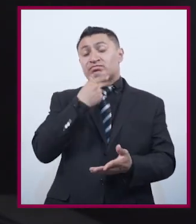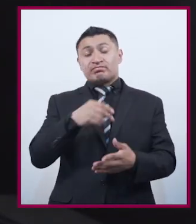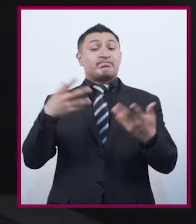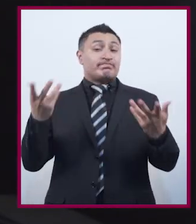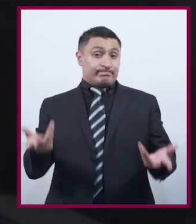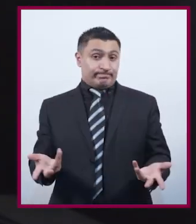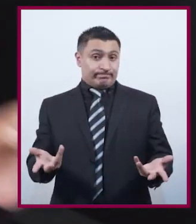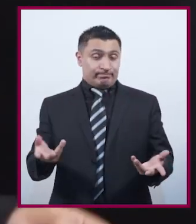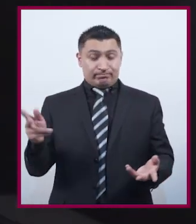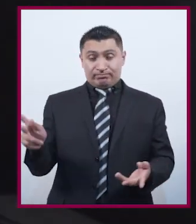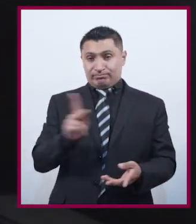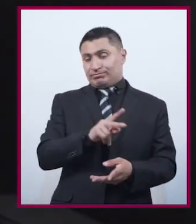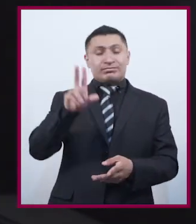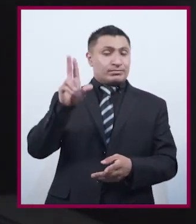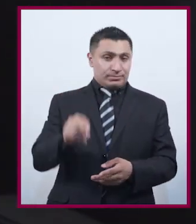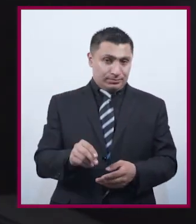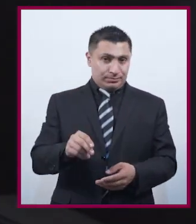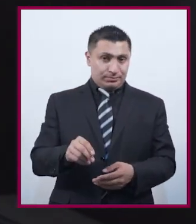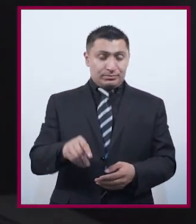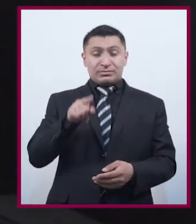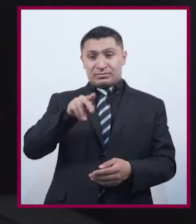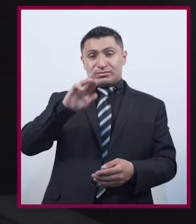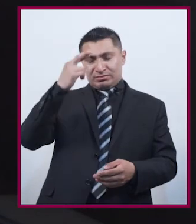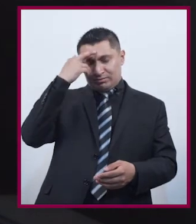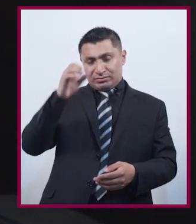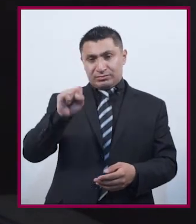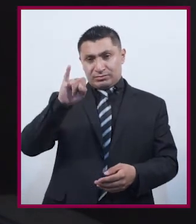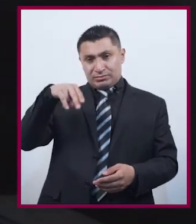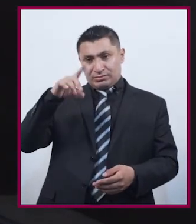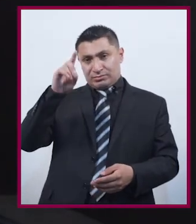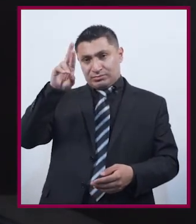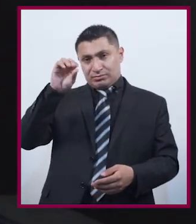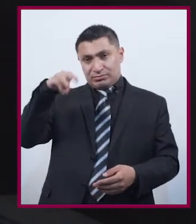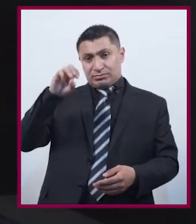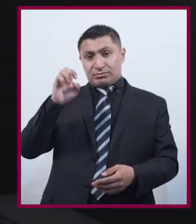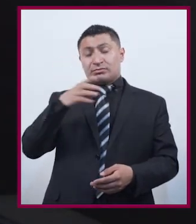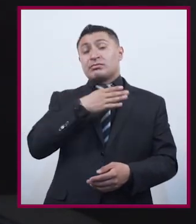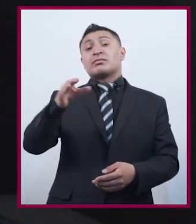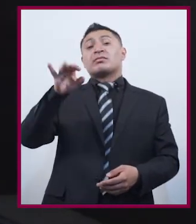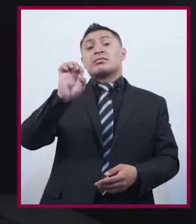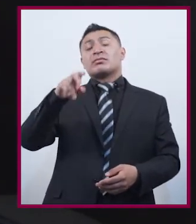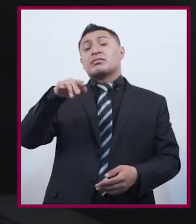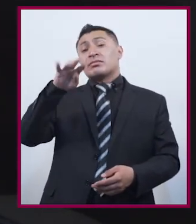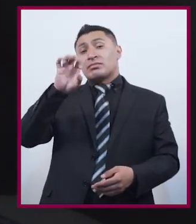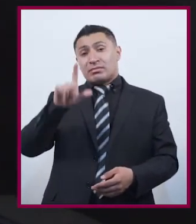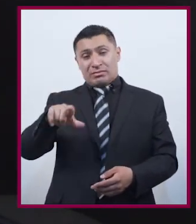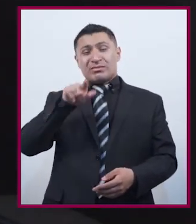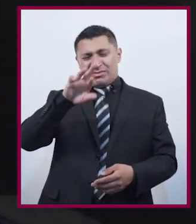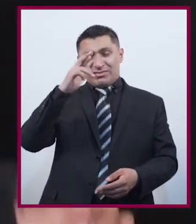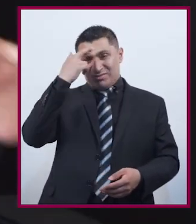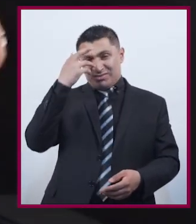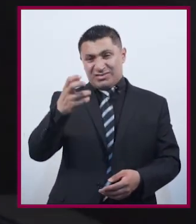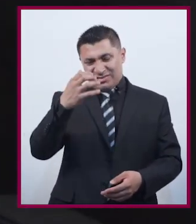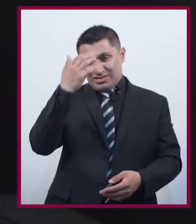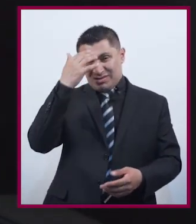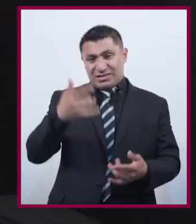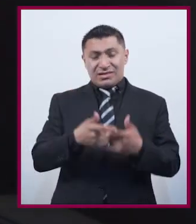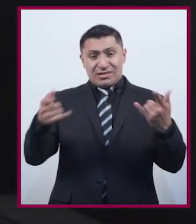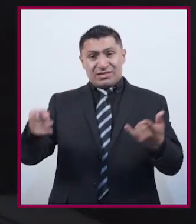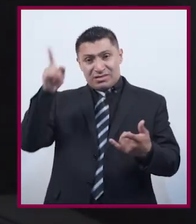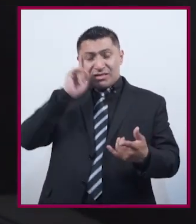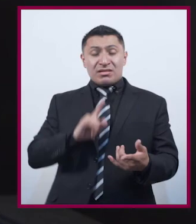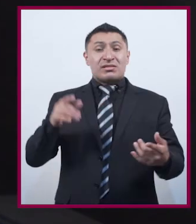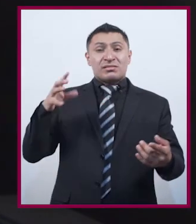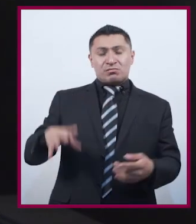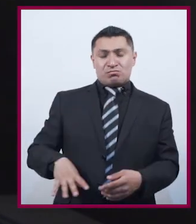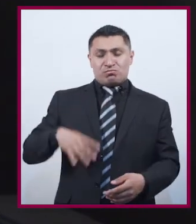netamente masculina. ¿Recuerdas el síndrome de Gentle? ¿A poco no se te estruja el corazón al conocer la historia de